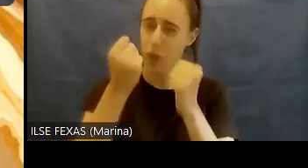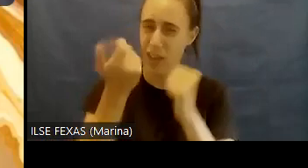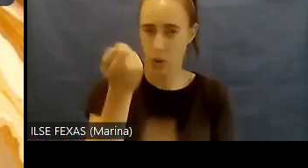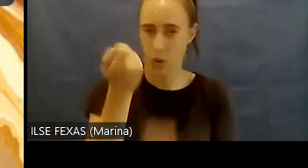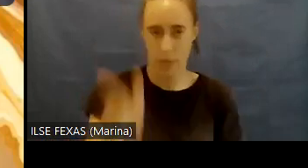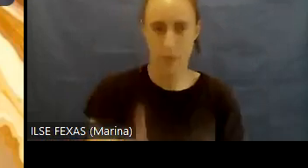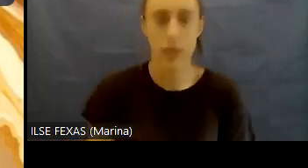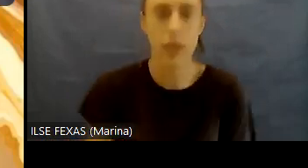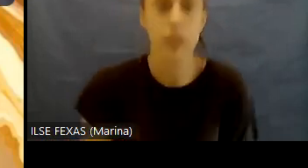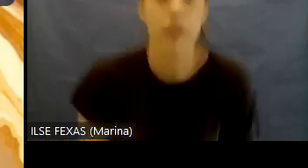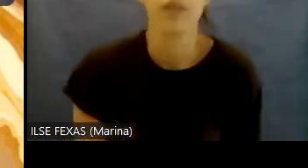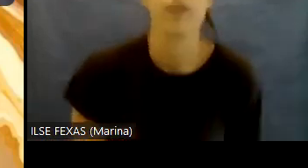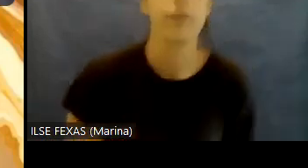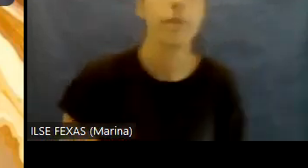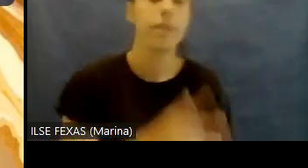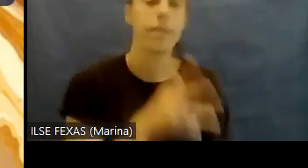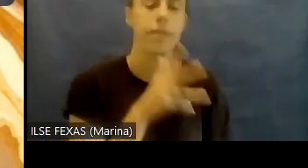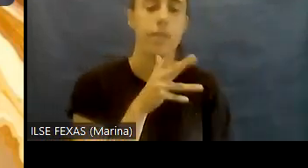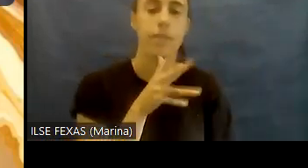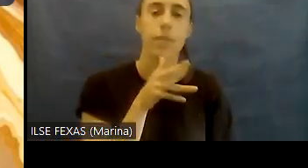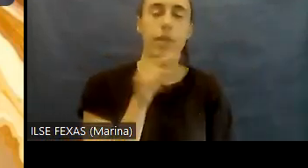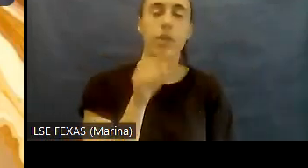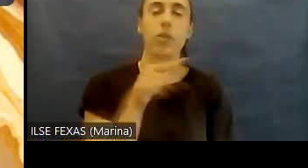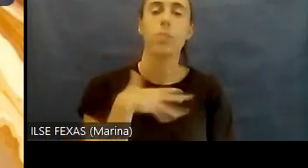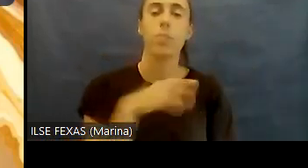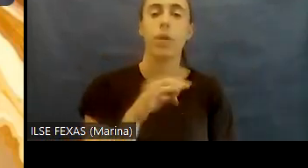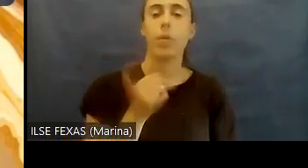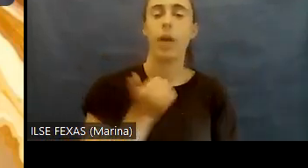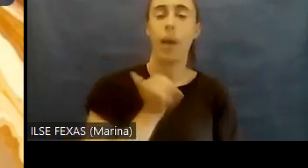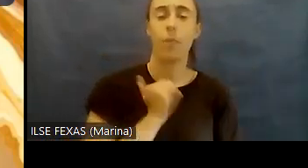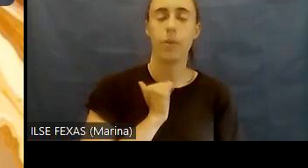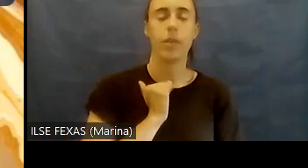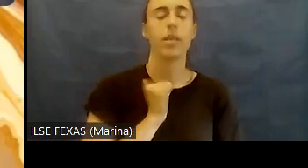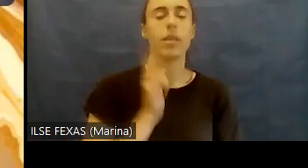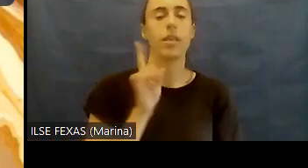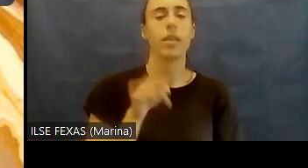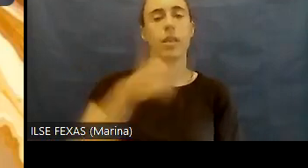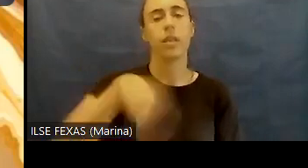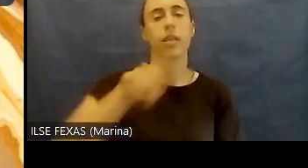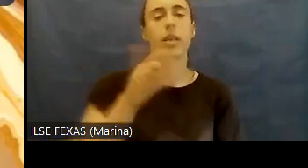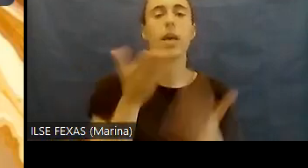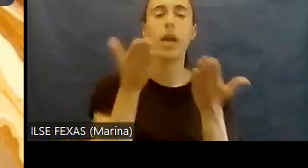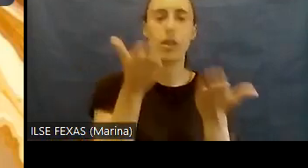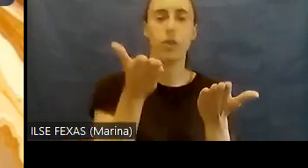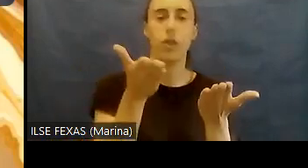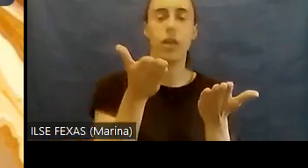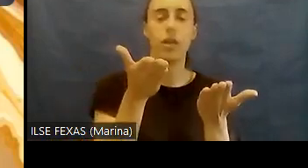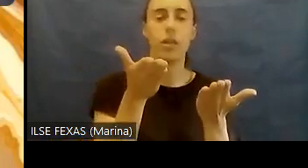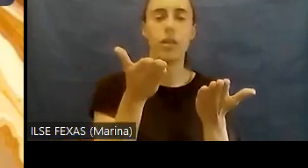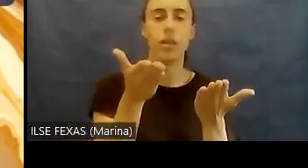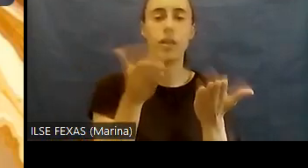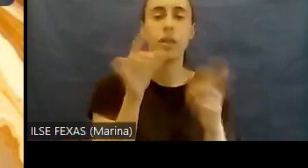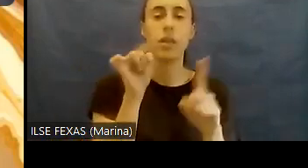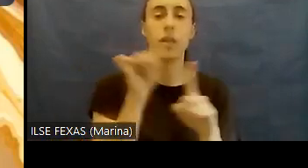un nicho terapéutico que nos puede venir fenomenal y que puede ayudaros incluso a la hora de